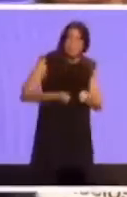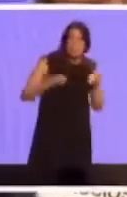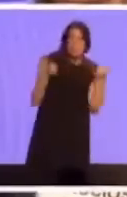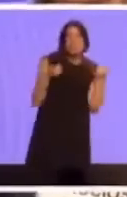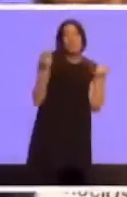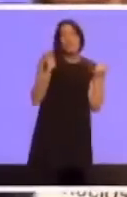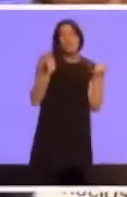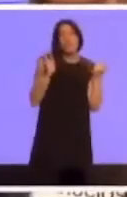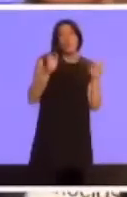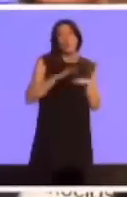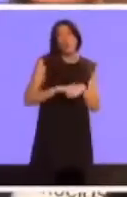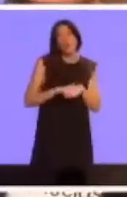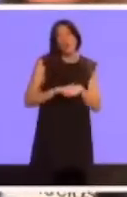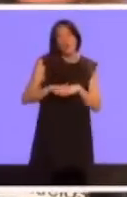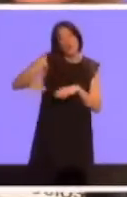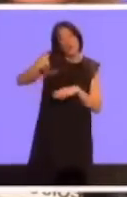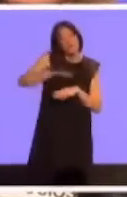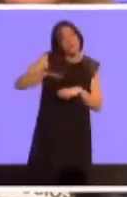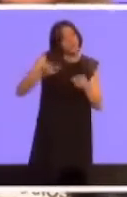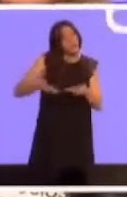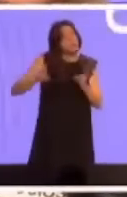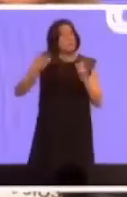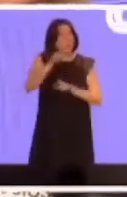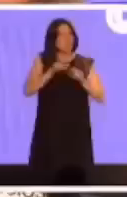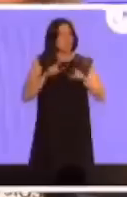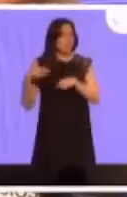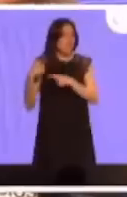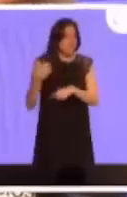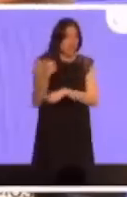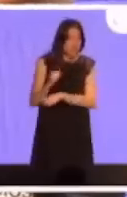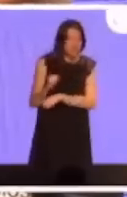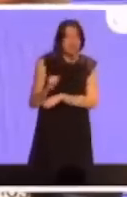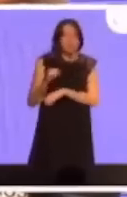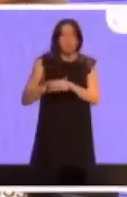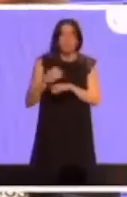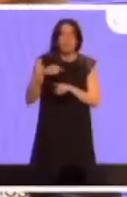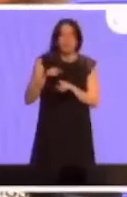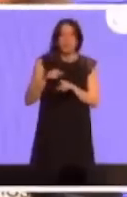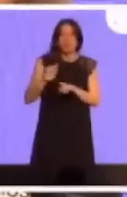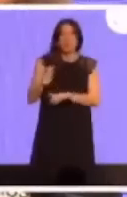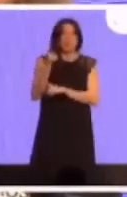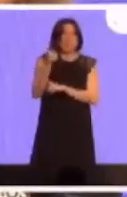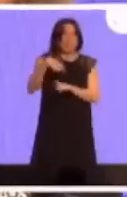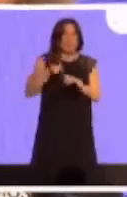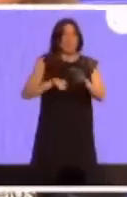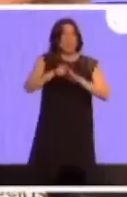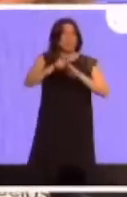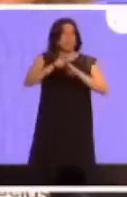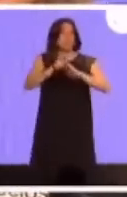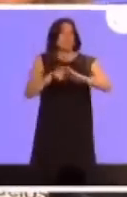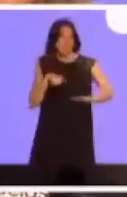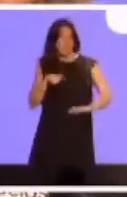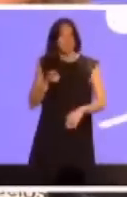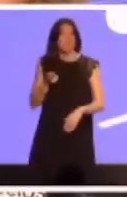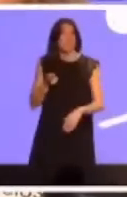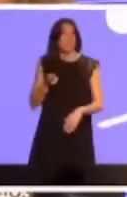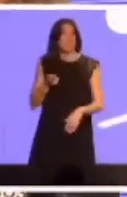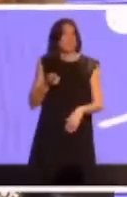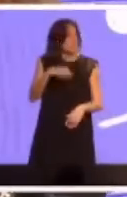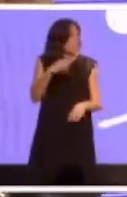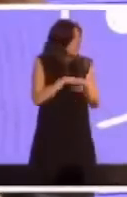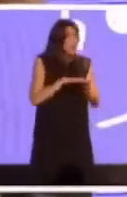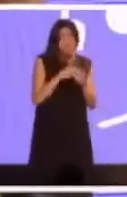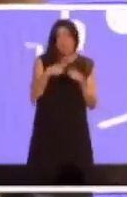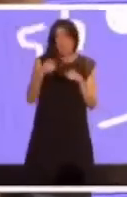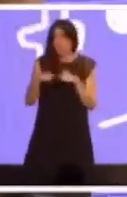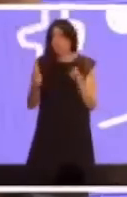para dejar el espacio libre a los reaccionarios para que nos hagan retroceder en derechos y va a tocar hablar